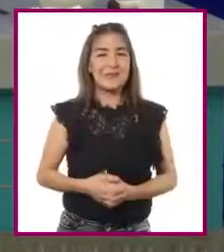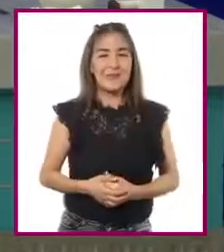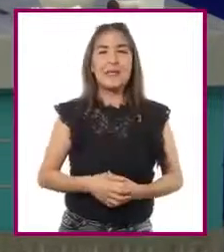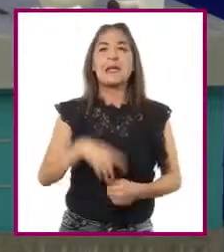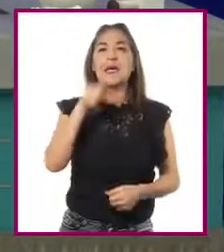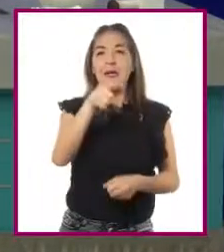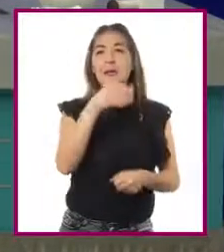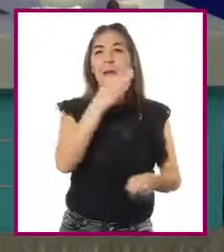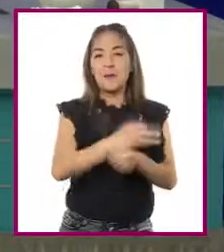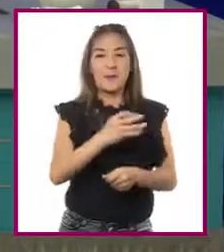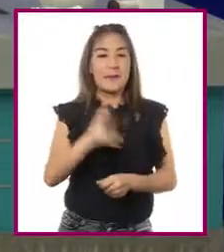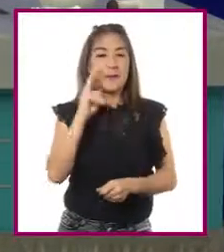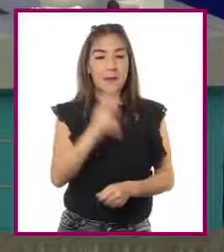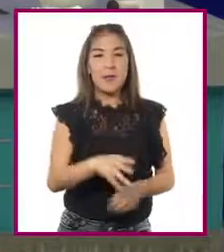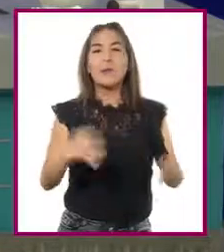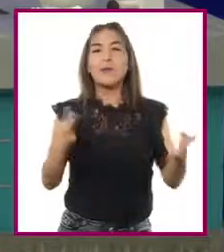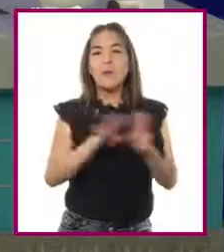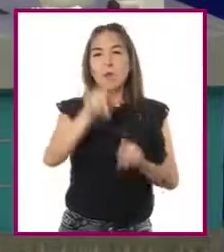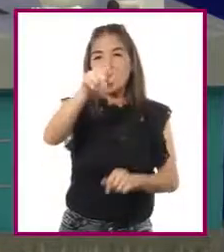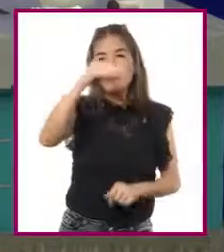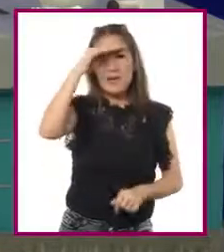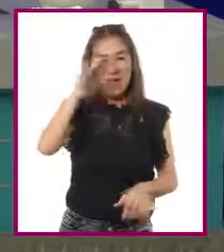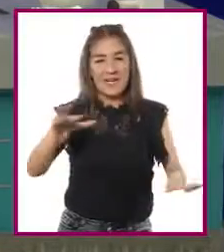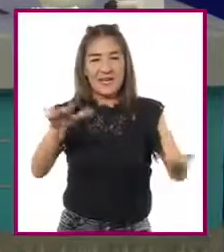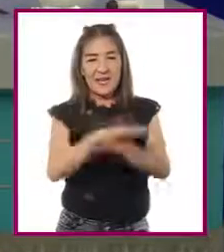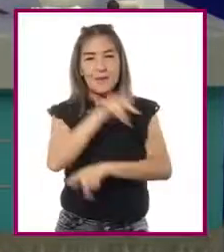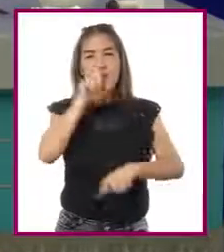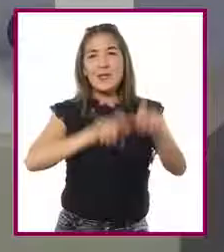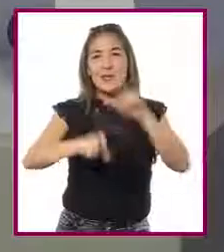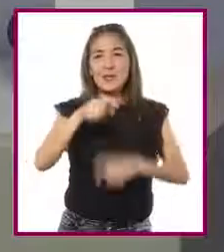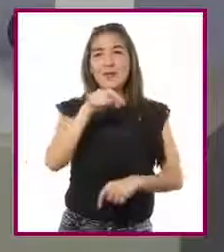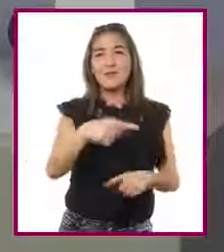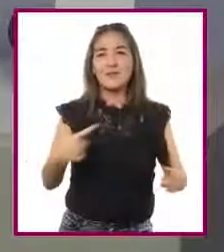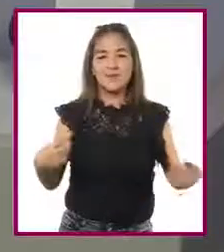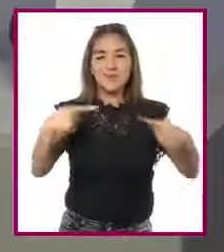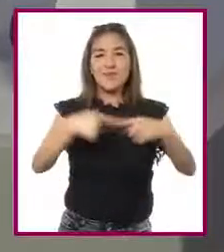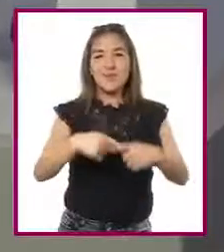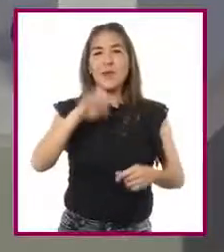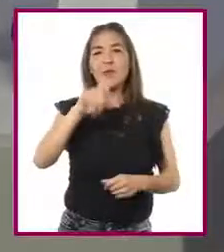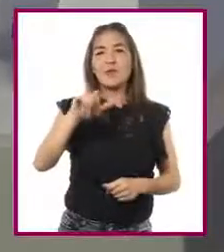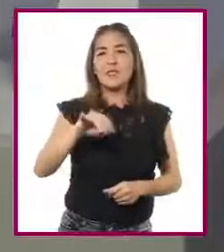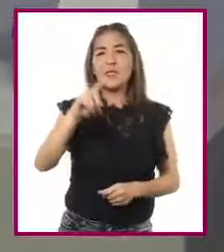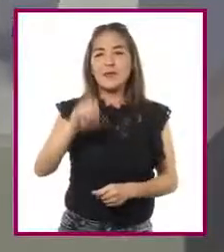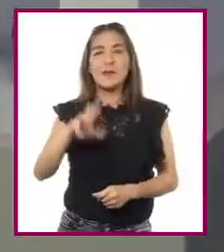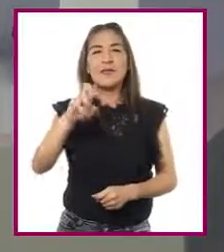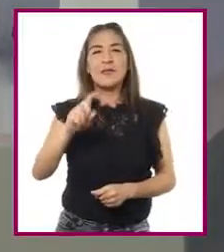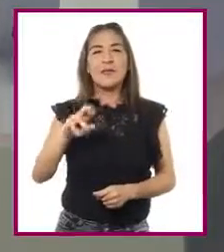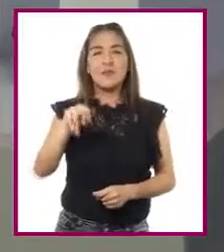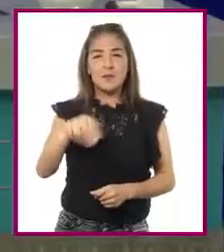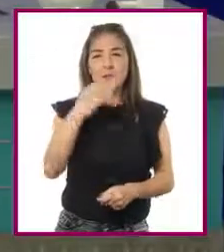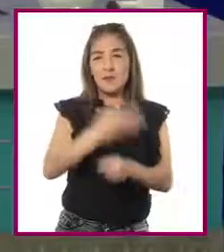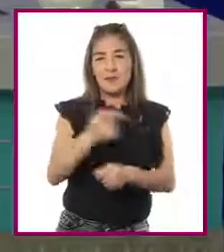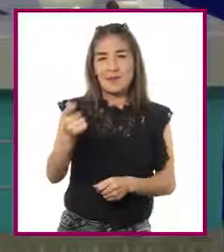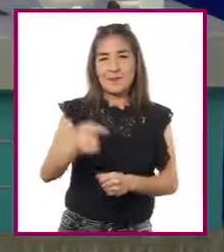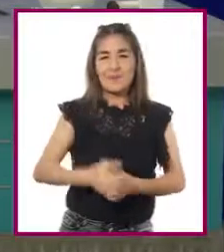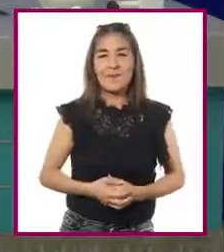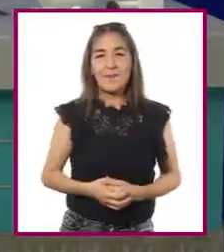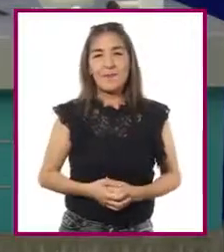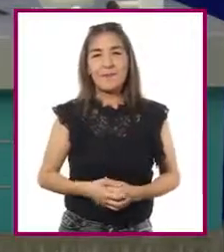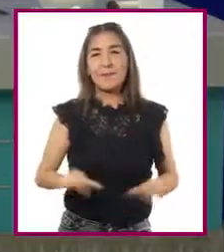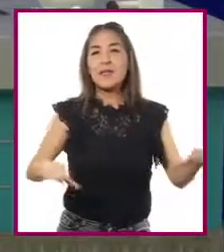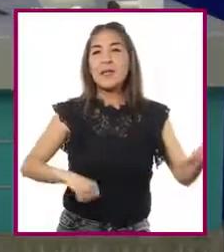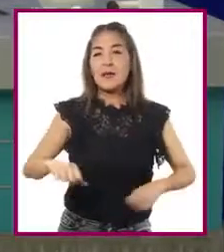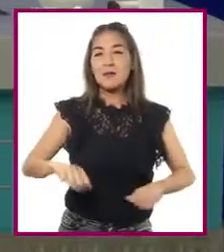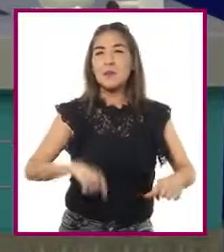Esperamos que en esta también reflexionen sobre los cambios químicos y las reacciones de óxido-reducción que está implicada. En la